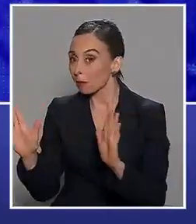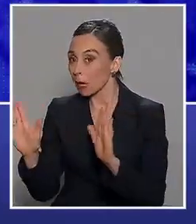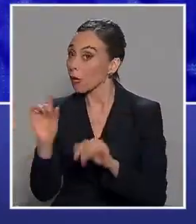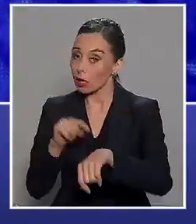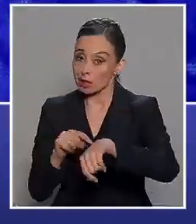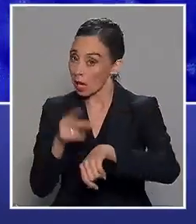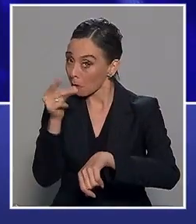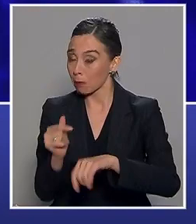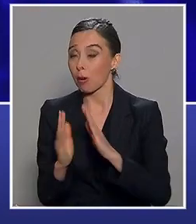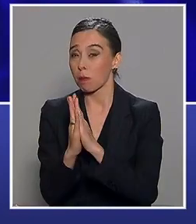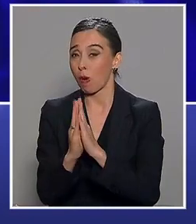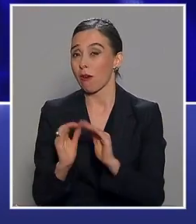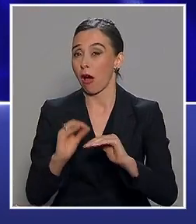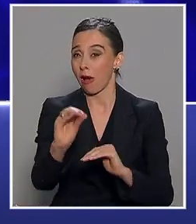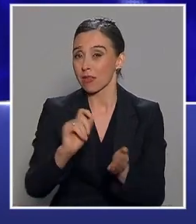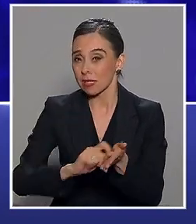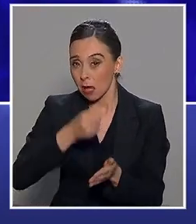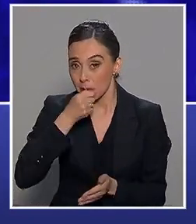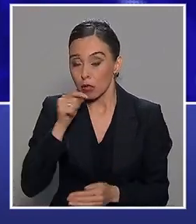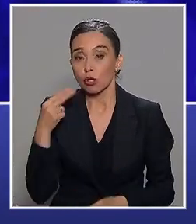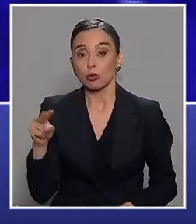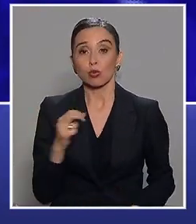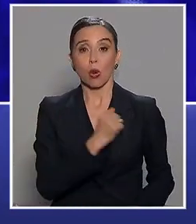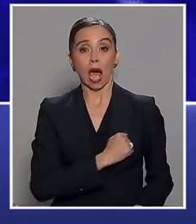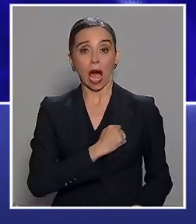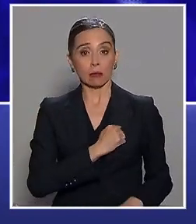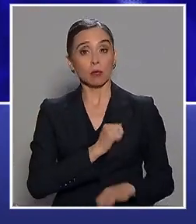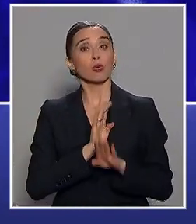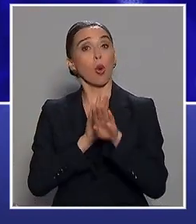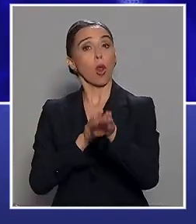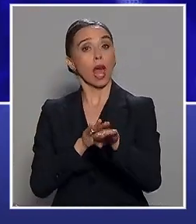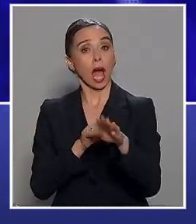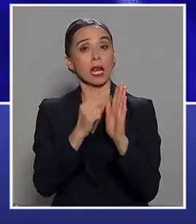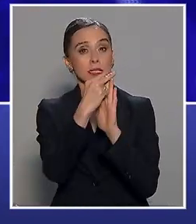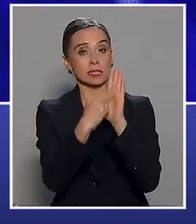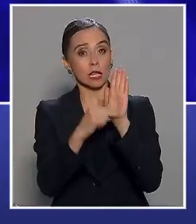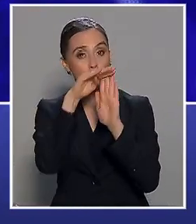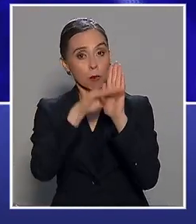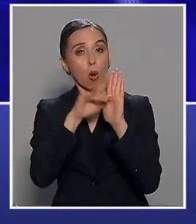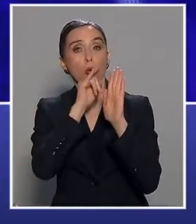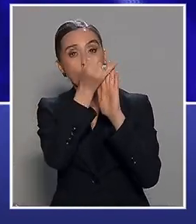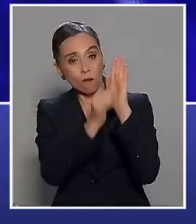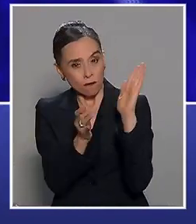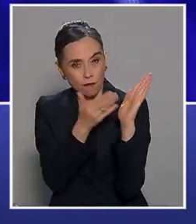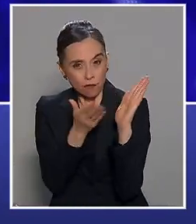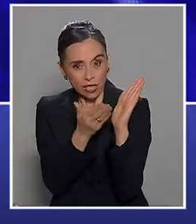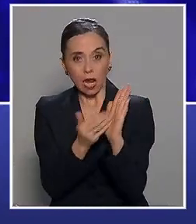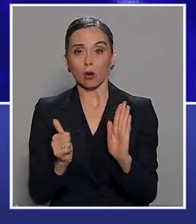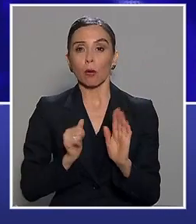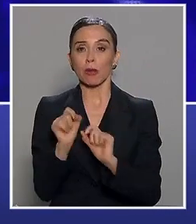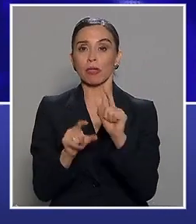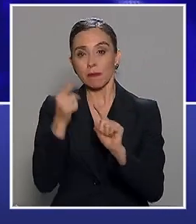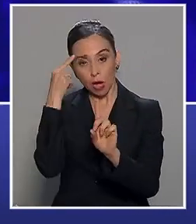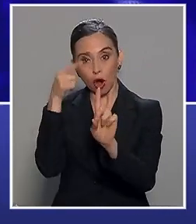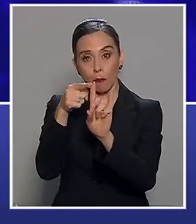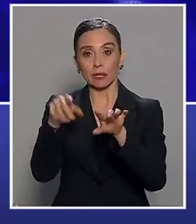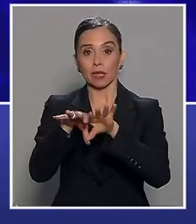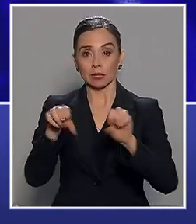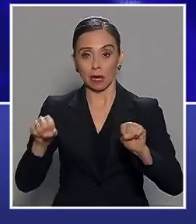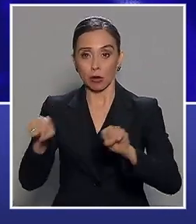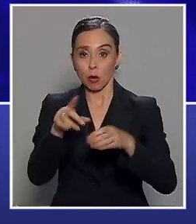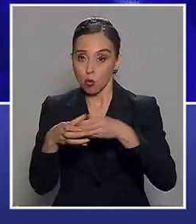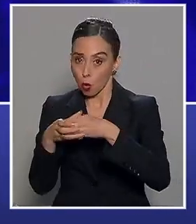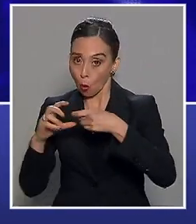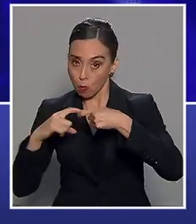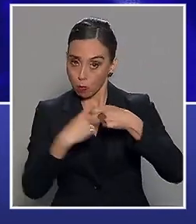que por favor y tuvo una actitud sumamente leal leyéndose el programa hasta el final incumpliendo y defendiendo los objetivos que se habían acordado colectivamente